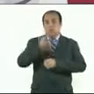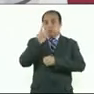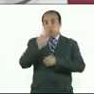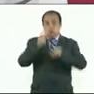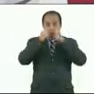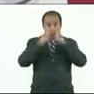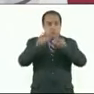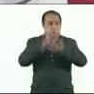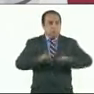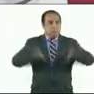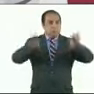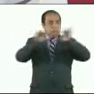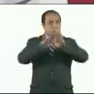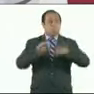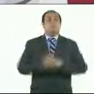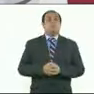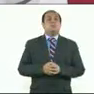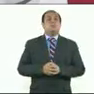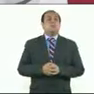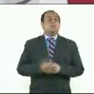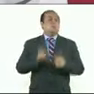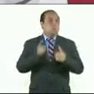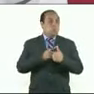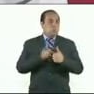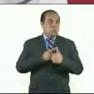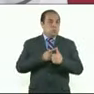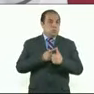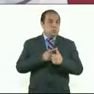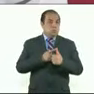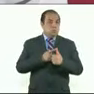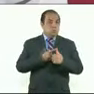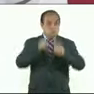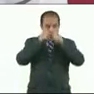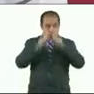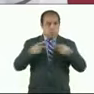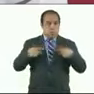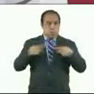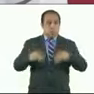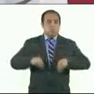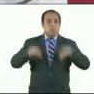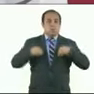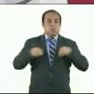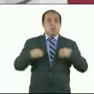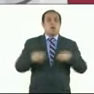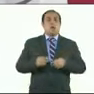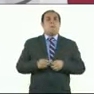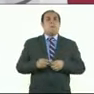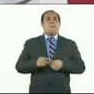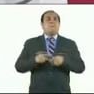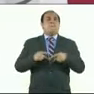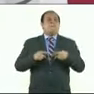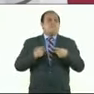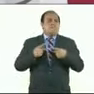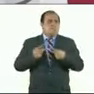2 atenciones importantes. Primero es la de atención para personas que viven en alta vulnerabilidad en vía